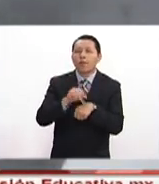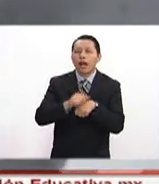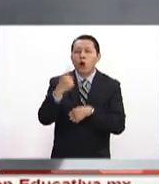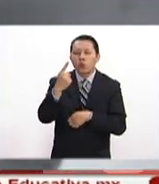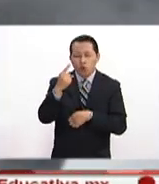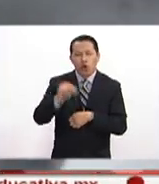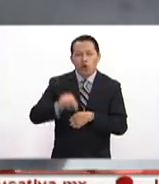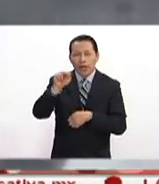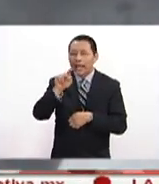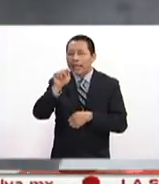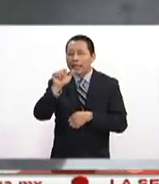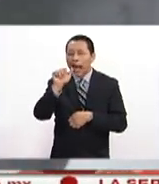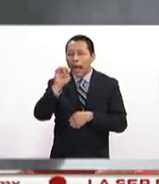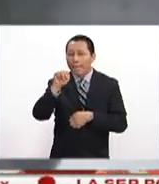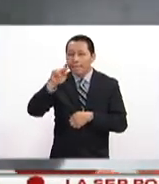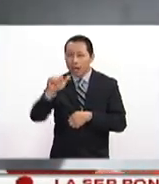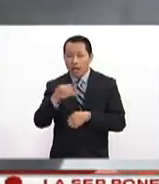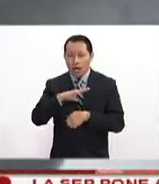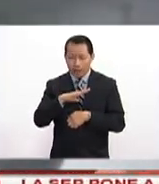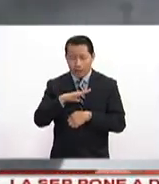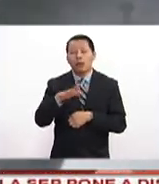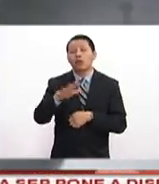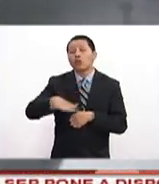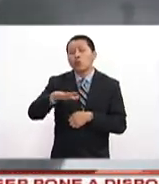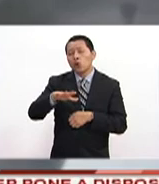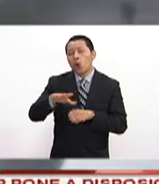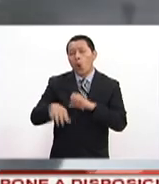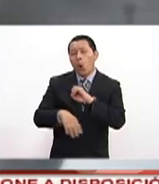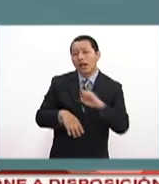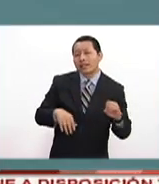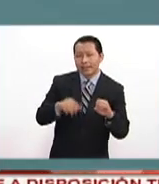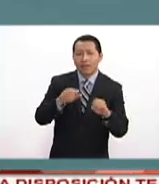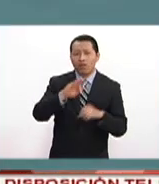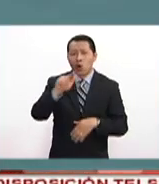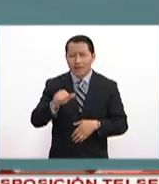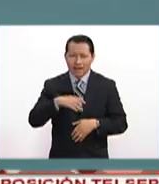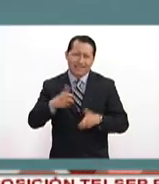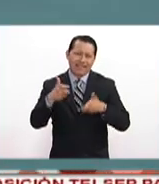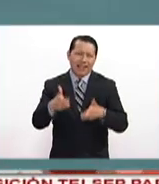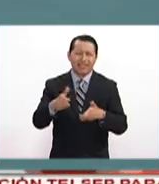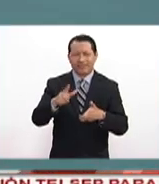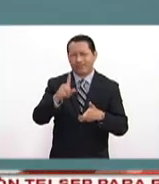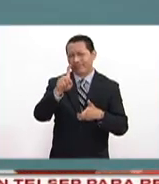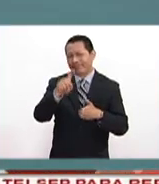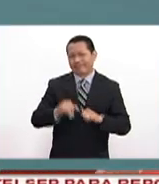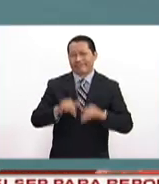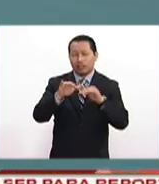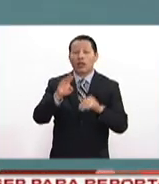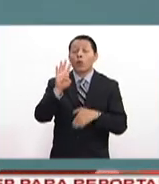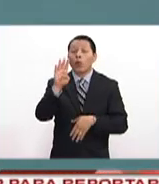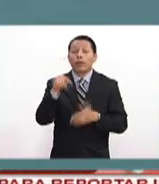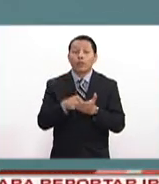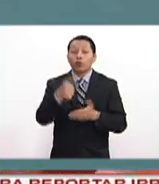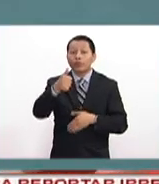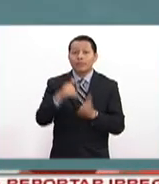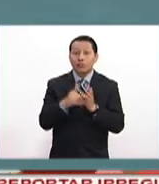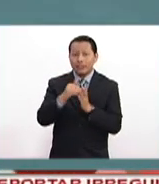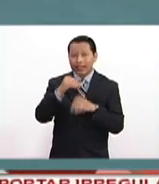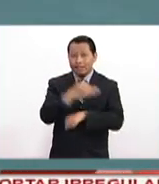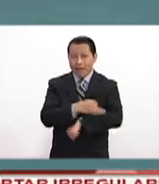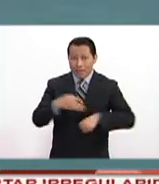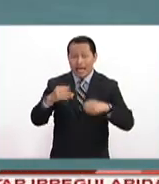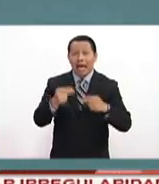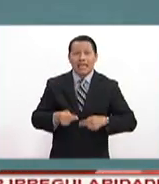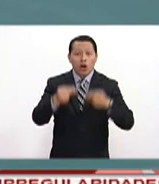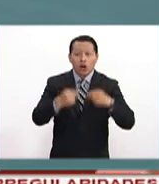Tampa, mientras seguía azotando la costa oeste de Florida, dejando calles inundadas, 4.6 millones de familias y negocios